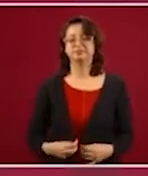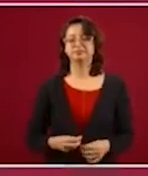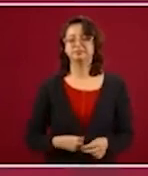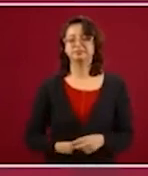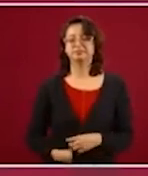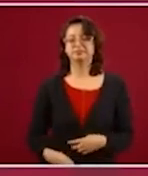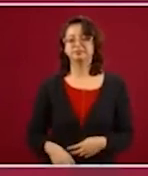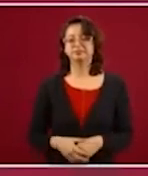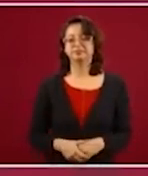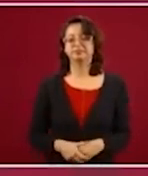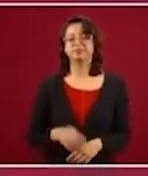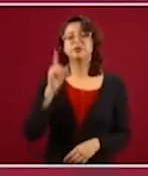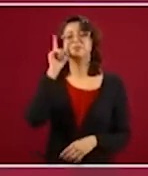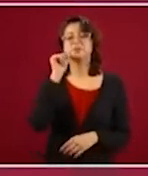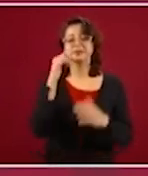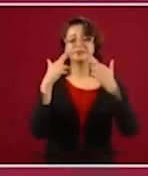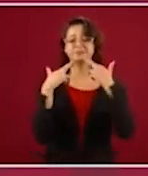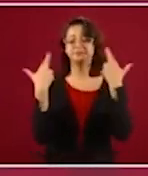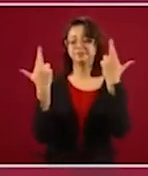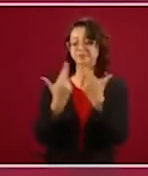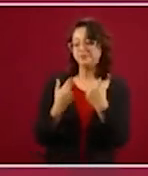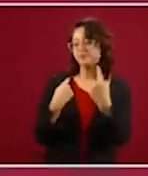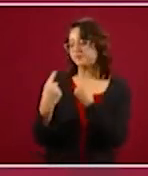Tenemos una reunión mañana y